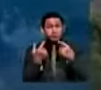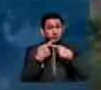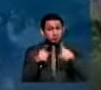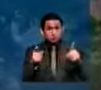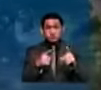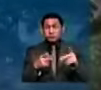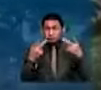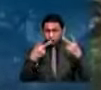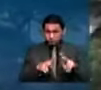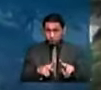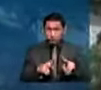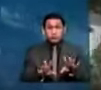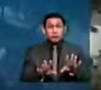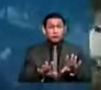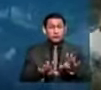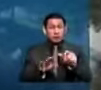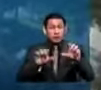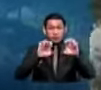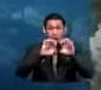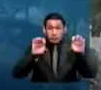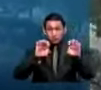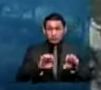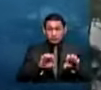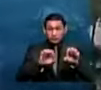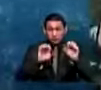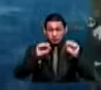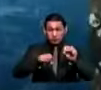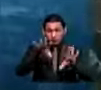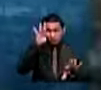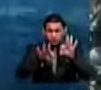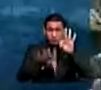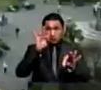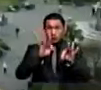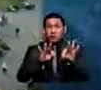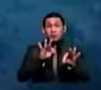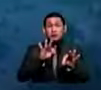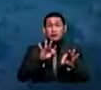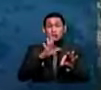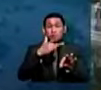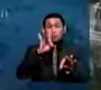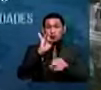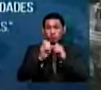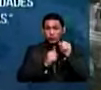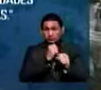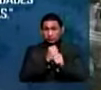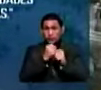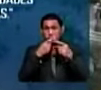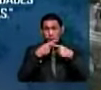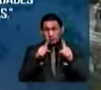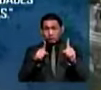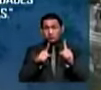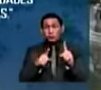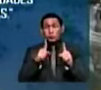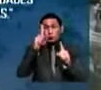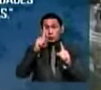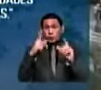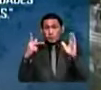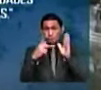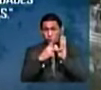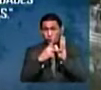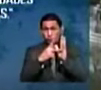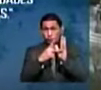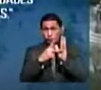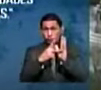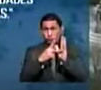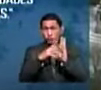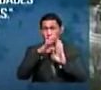a la contratación de ciudadanos jóvenes entre los 18 y los 29 años de edad. Establece que se aumentará un punto porcentual adicional si dentro del